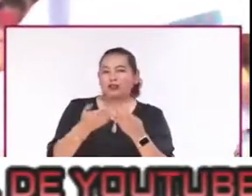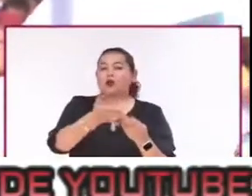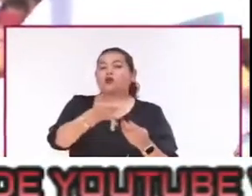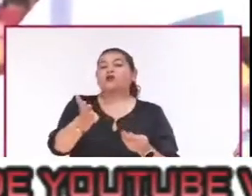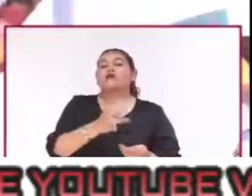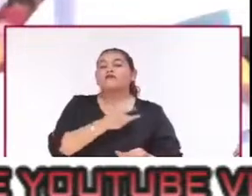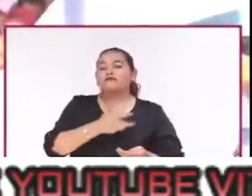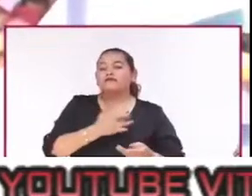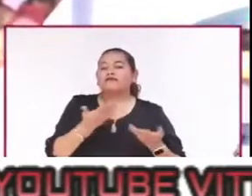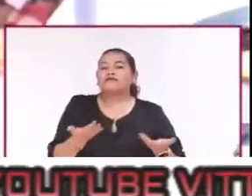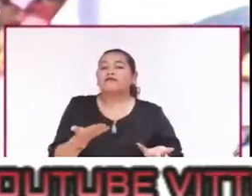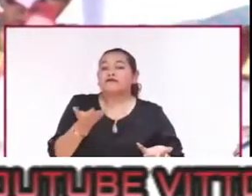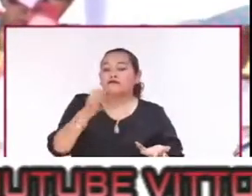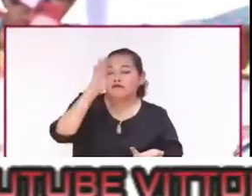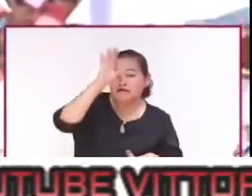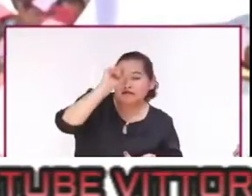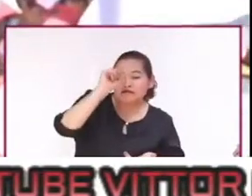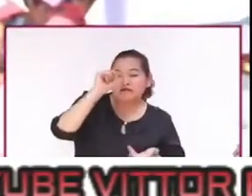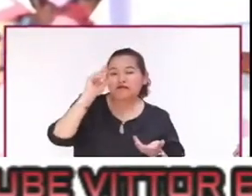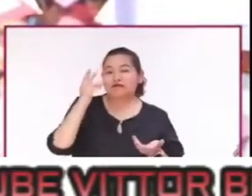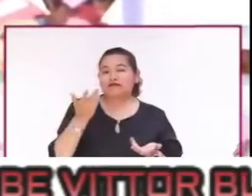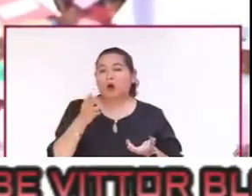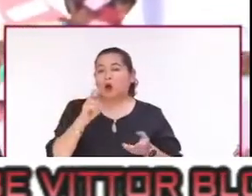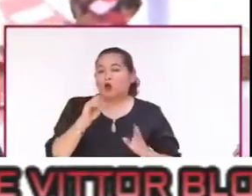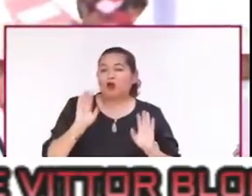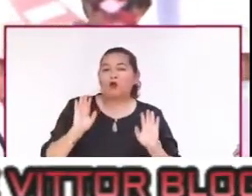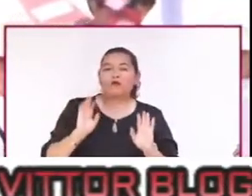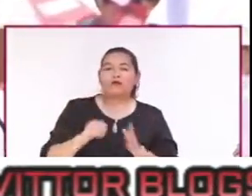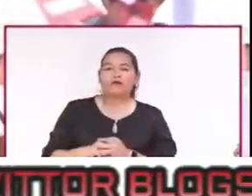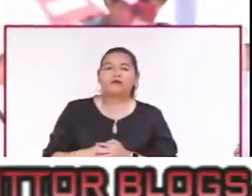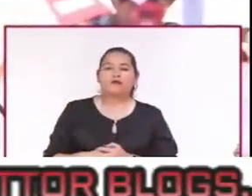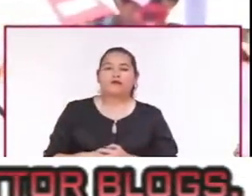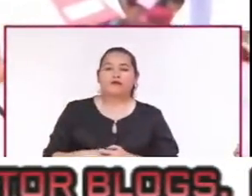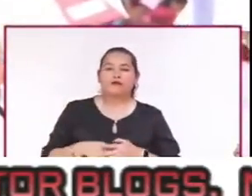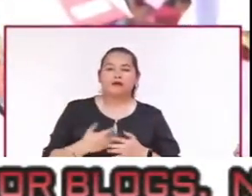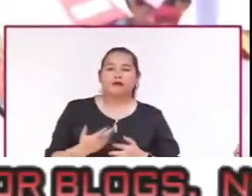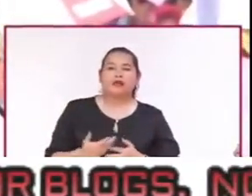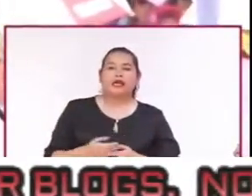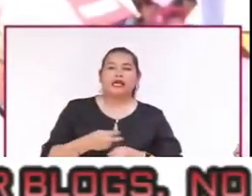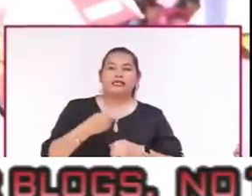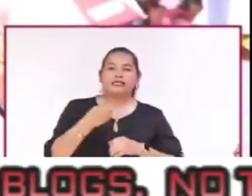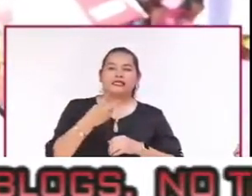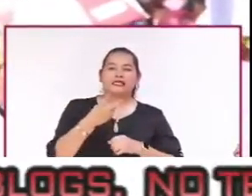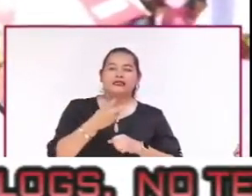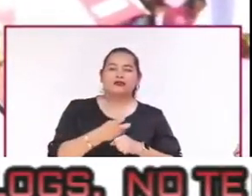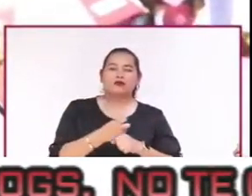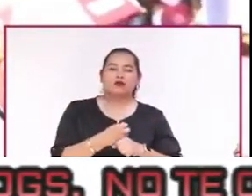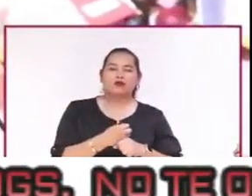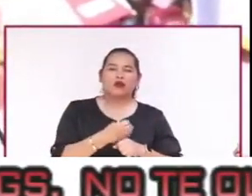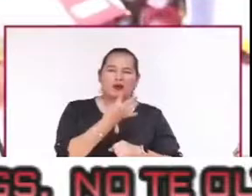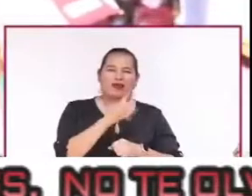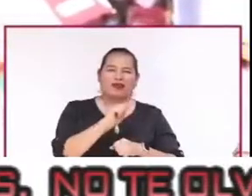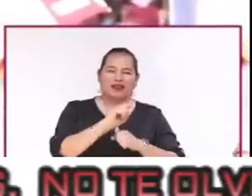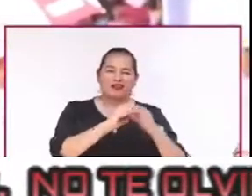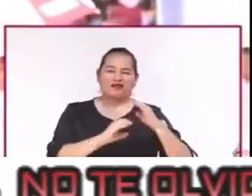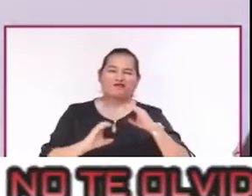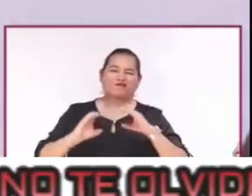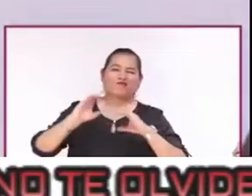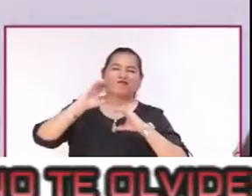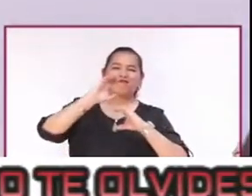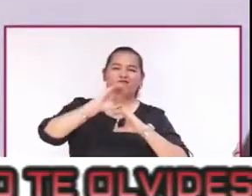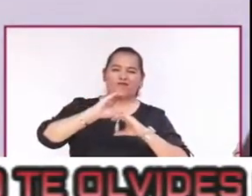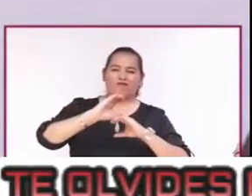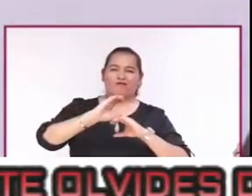para ver si les parece que sea lo que nos marque en el segundo piso de la cuarta transformación.